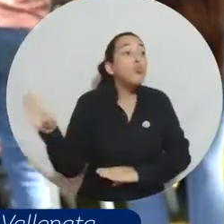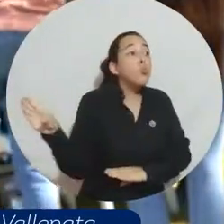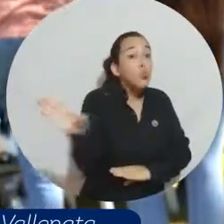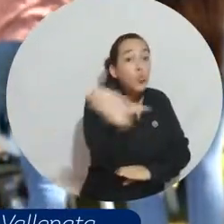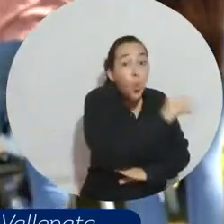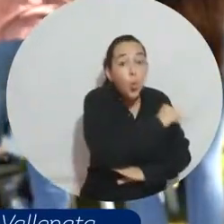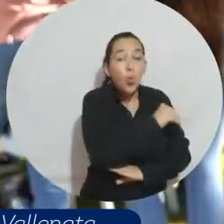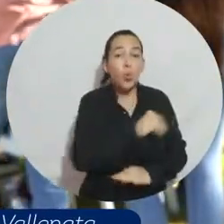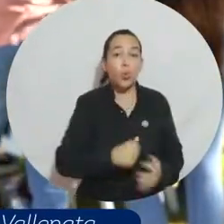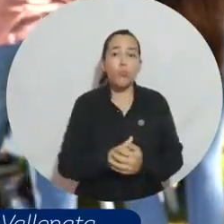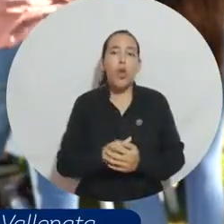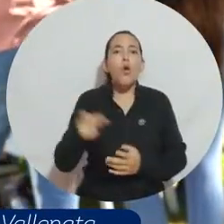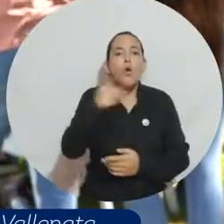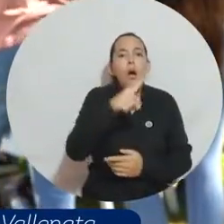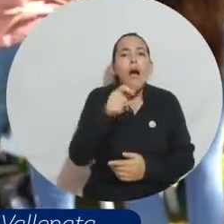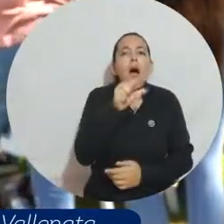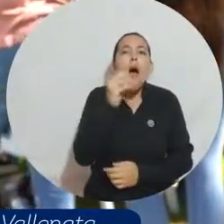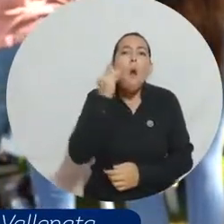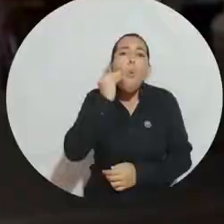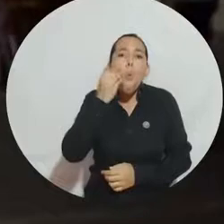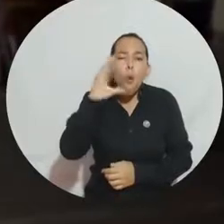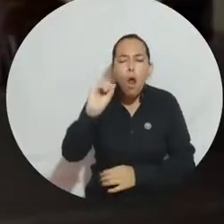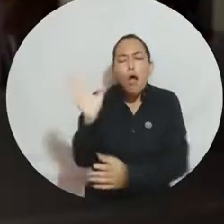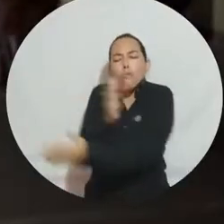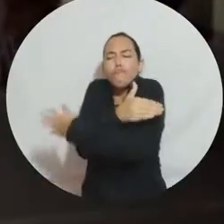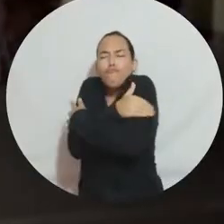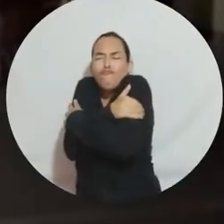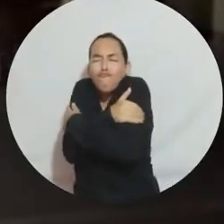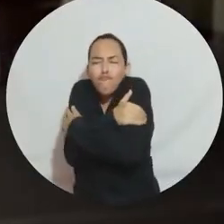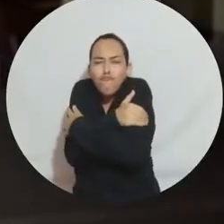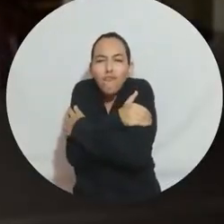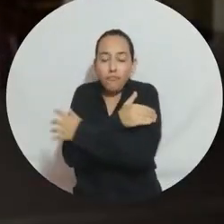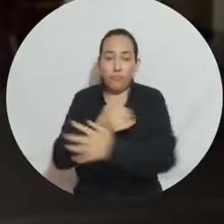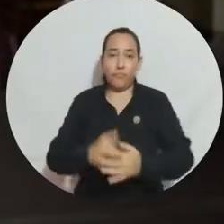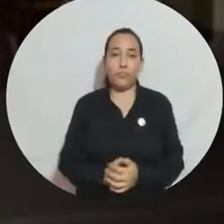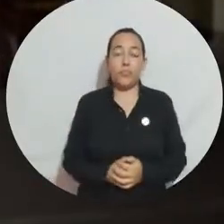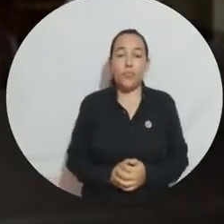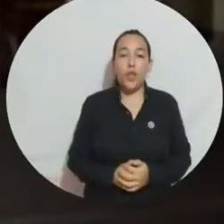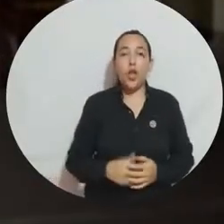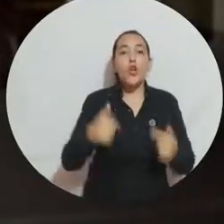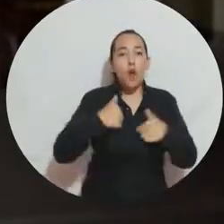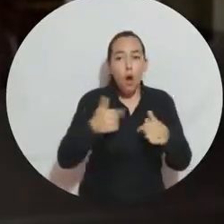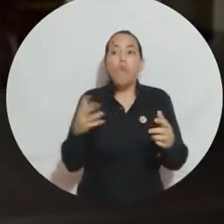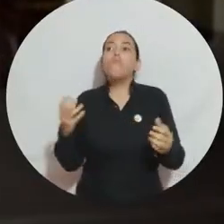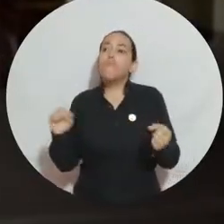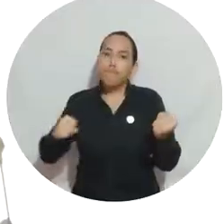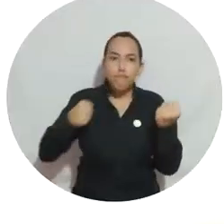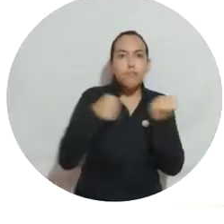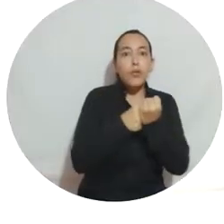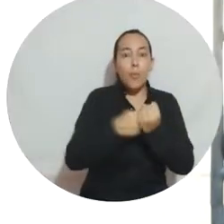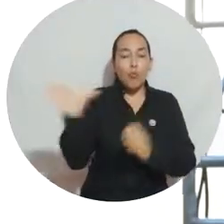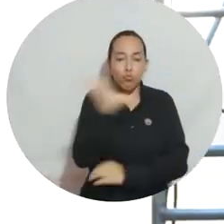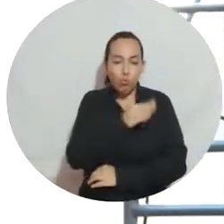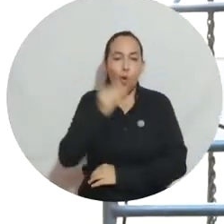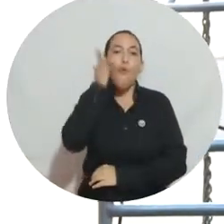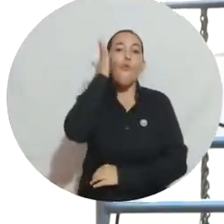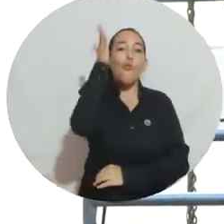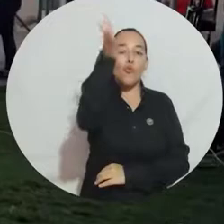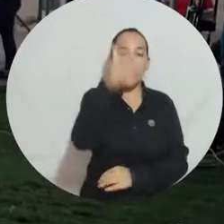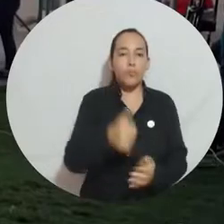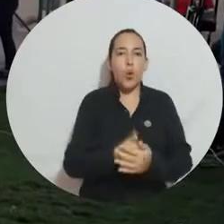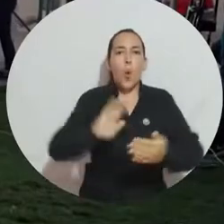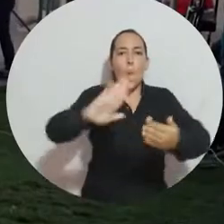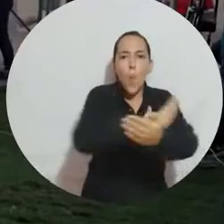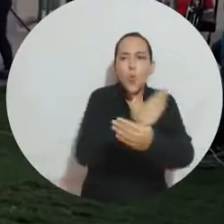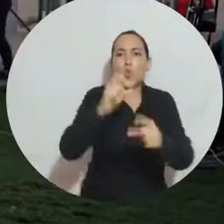le den un abrazos muy fuerte a sus abuelitos con mucho amor Yo soy Juan Ortiz Y me gusta campaña porque vayamos todos desde la música la